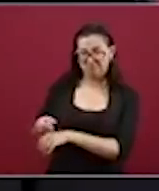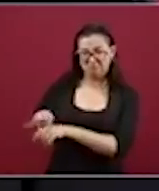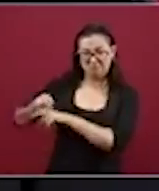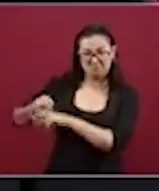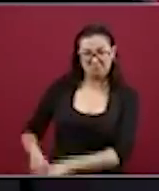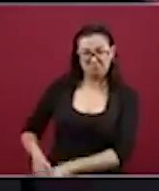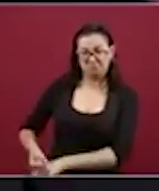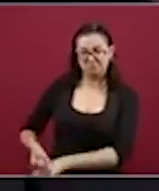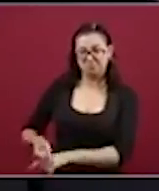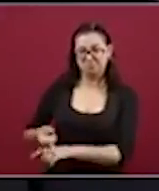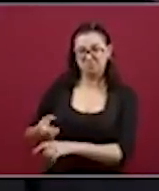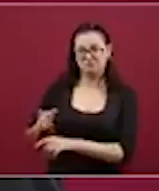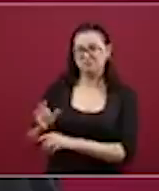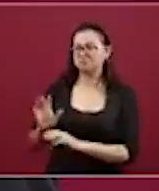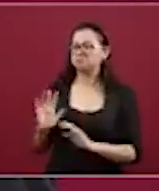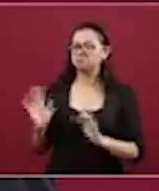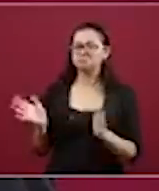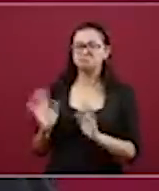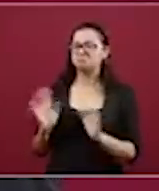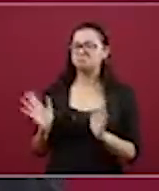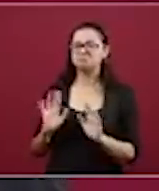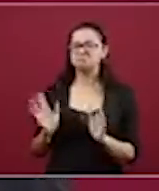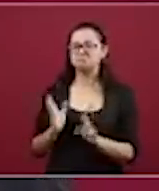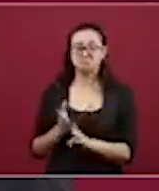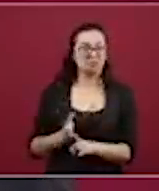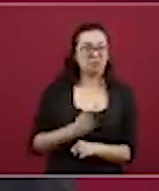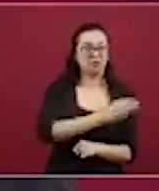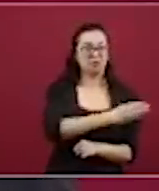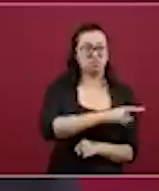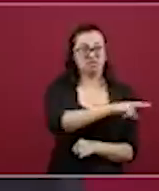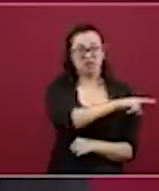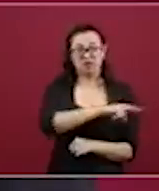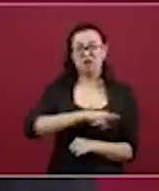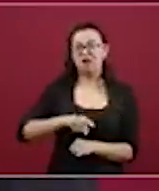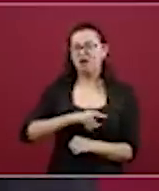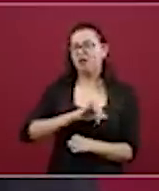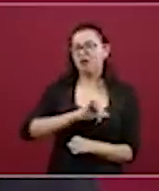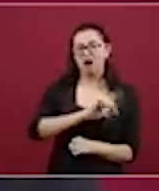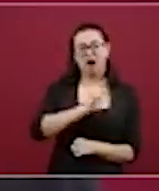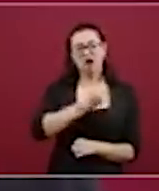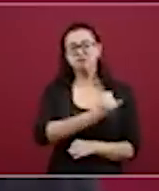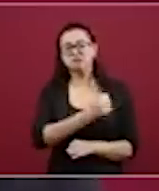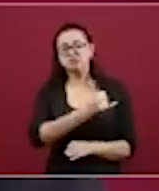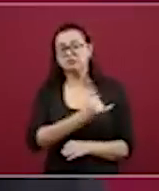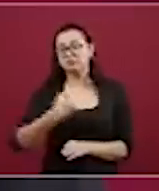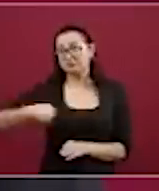que no nos confundan, que no somos los mismos. Yo entiendo que